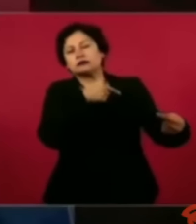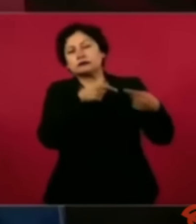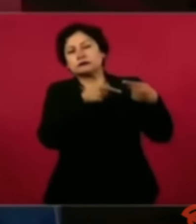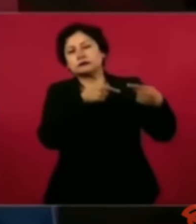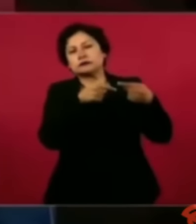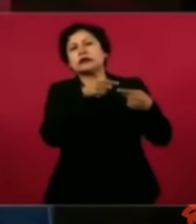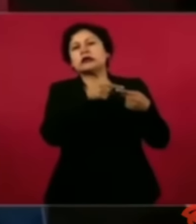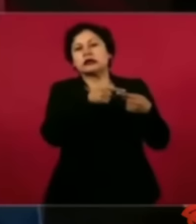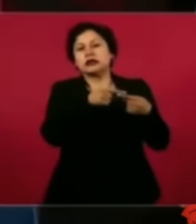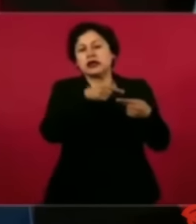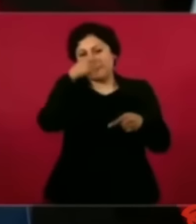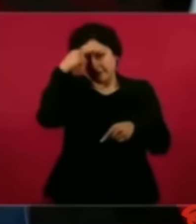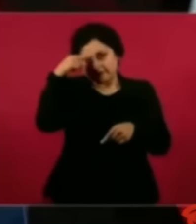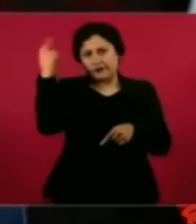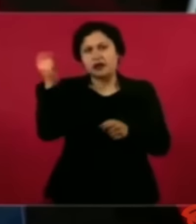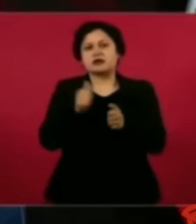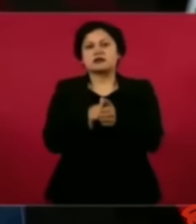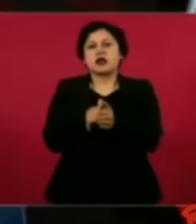retrogradar.